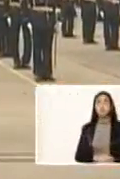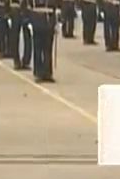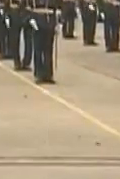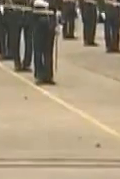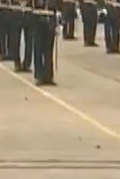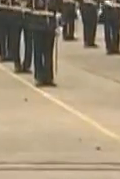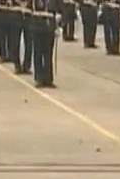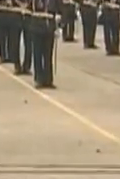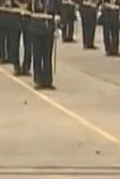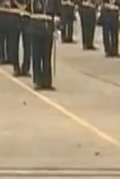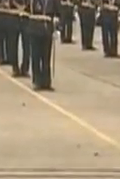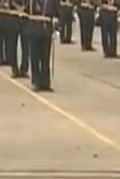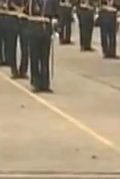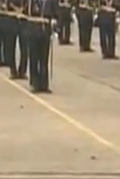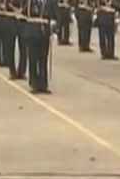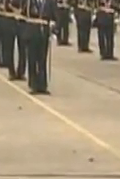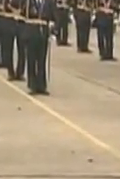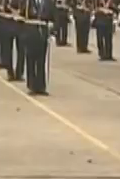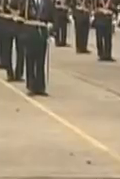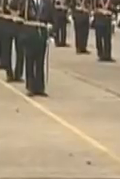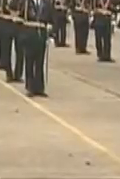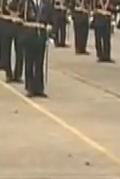¡Lugo!